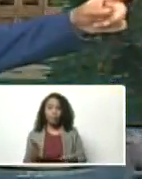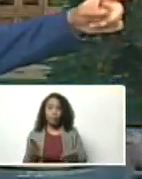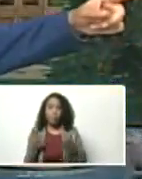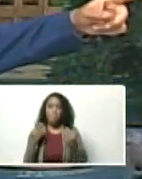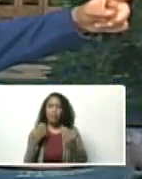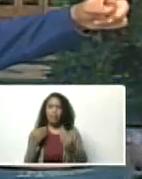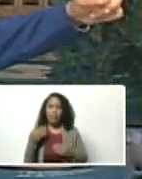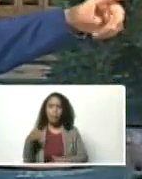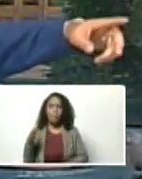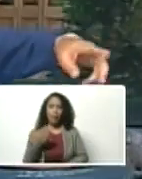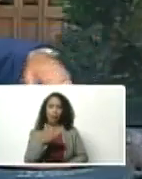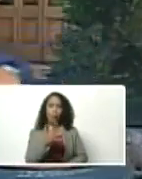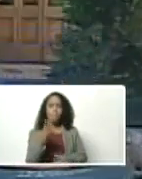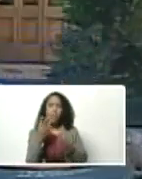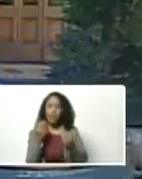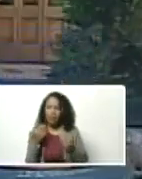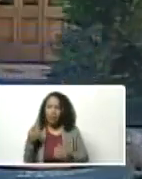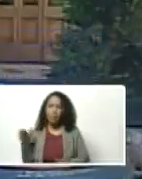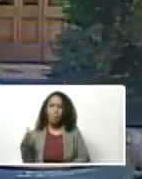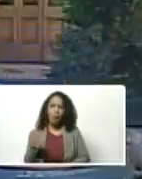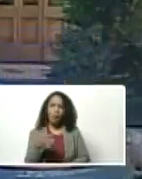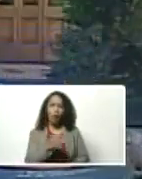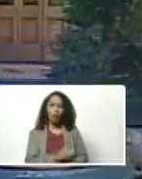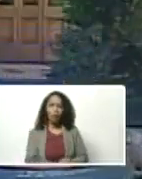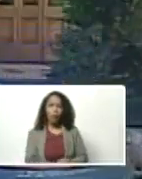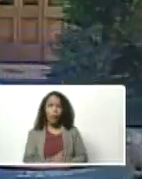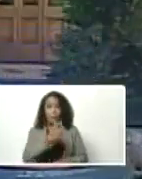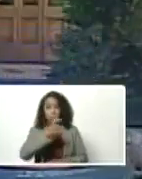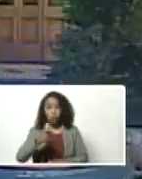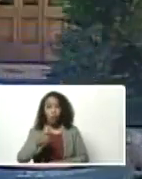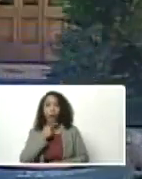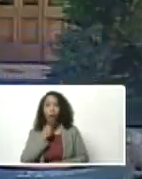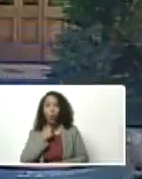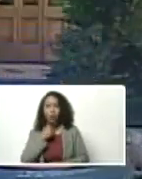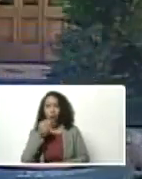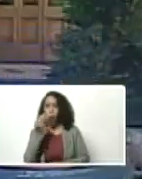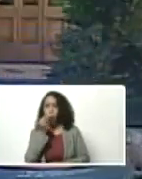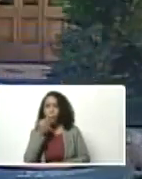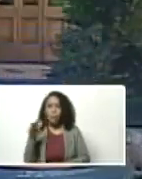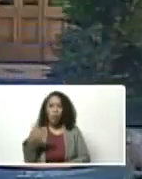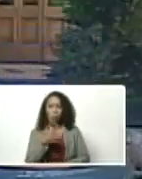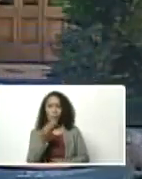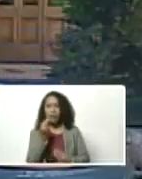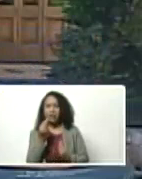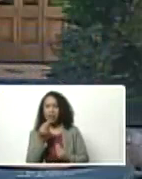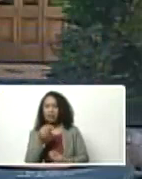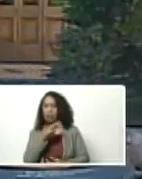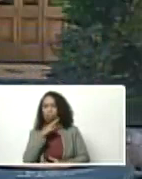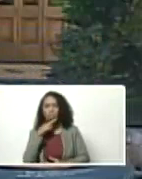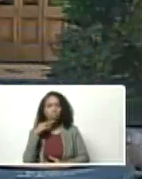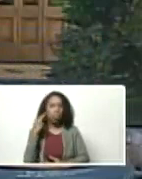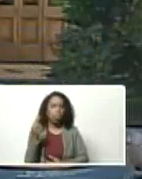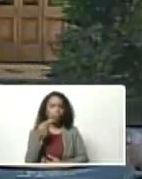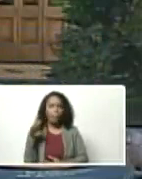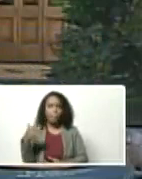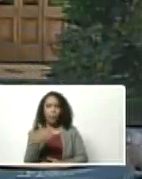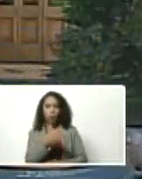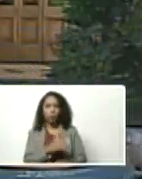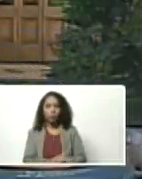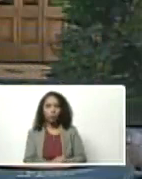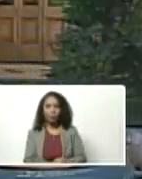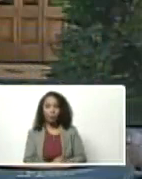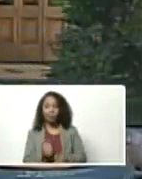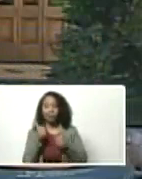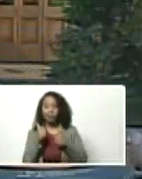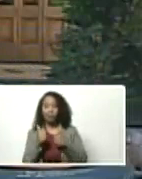Bastante pescado, pero bastante. A la gente le gusta comer sardina en Venezuela, bastante sabrosa la sardina. ¿Eh?